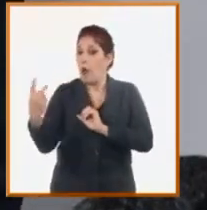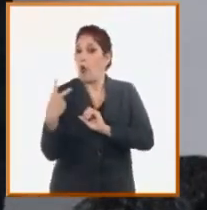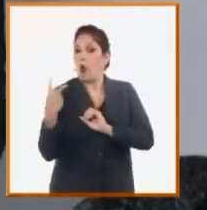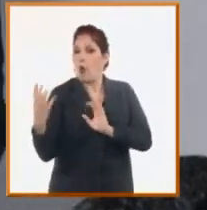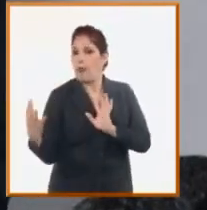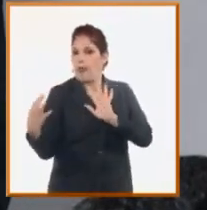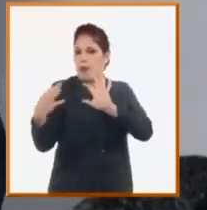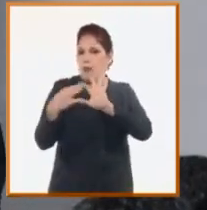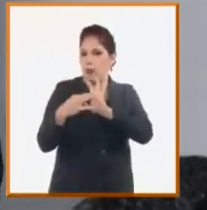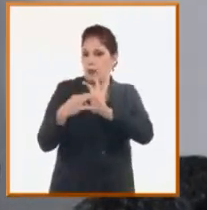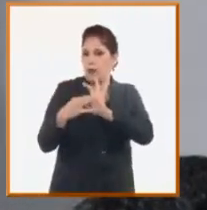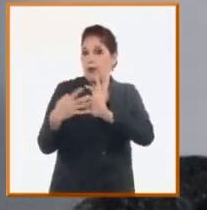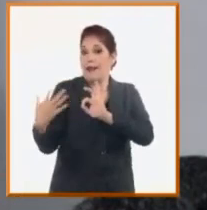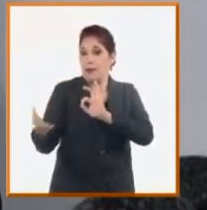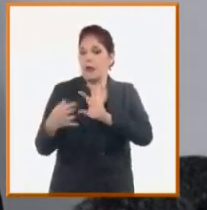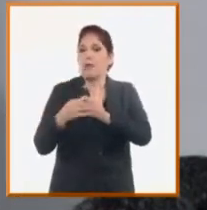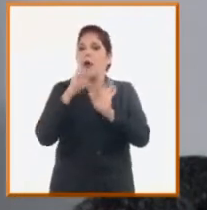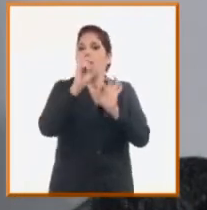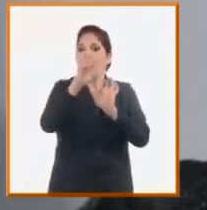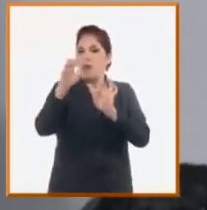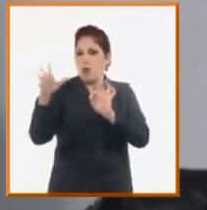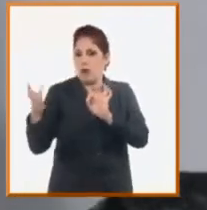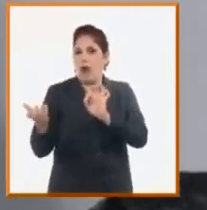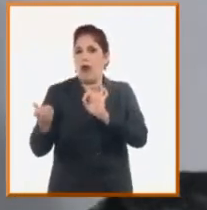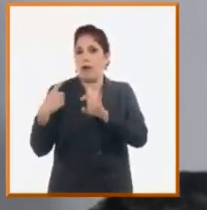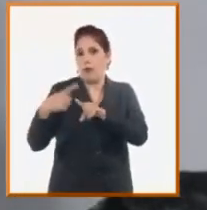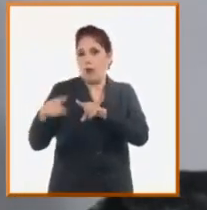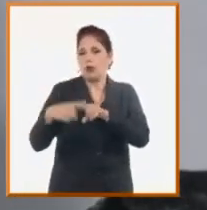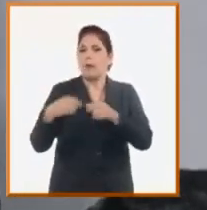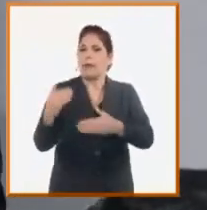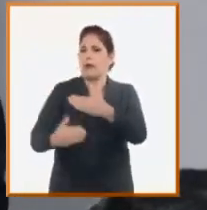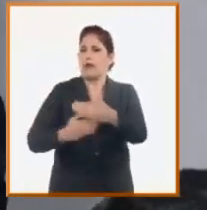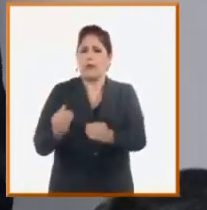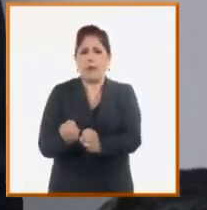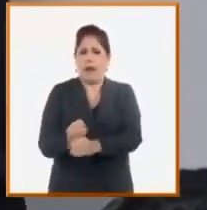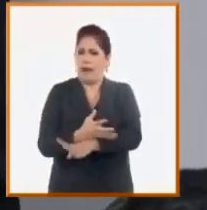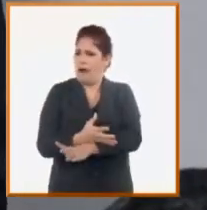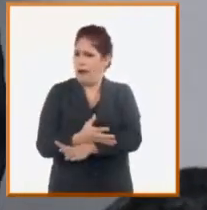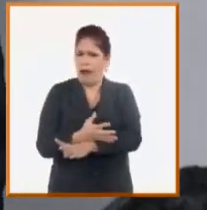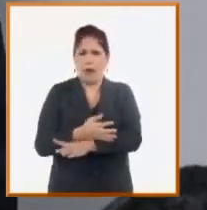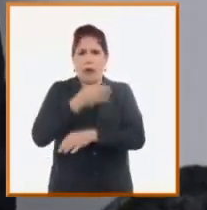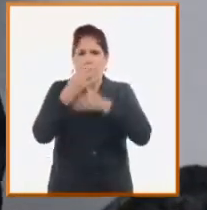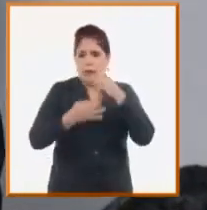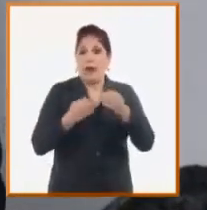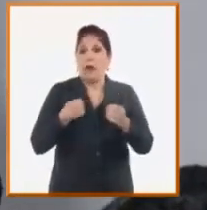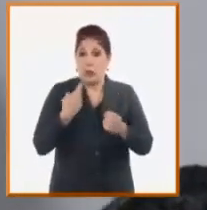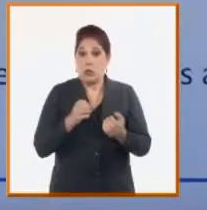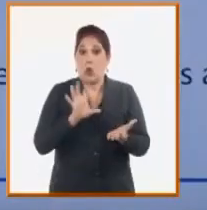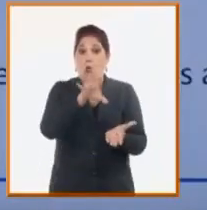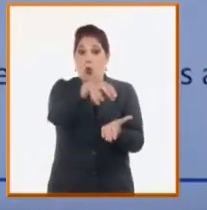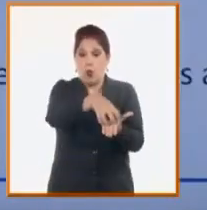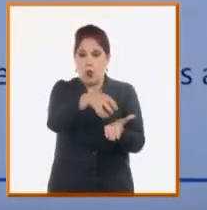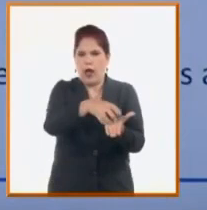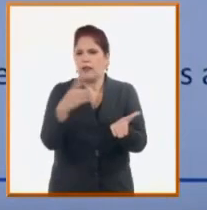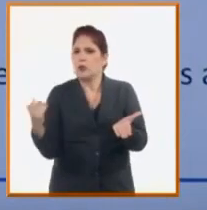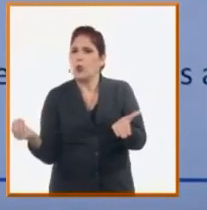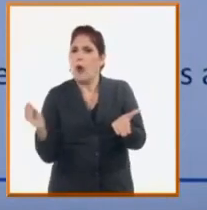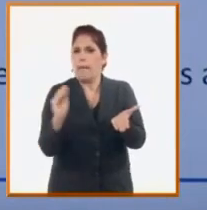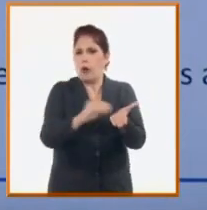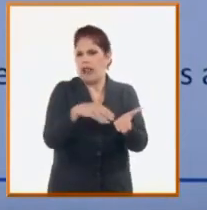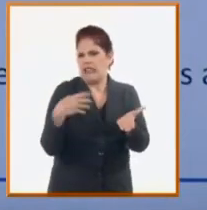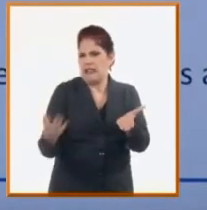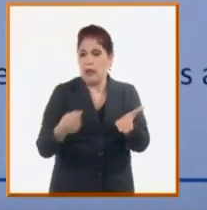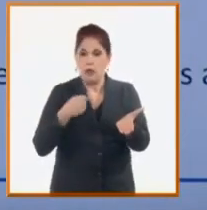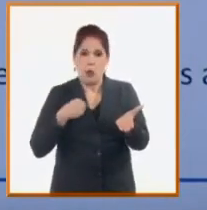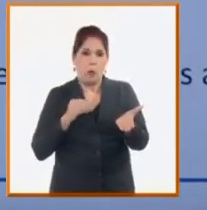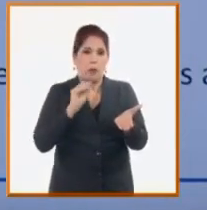de divulgar esa posibilidad que tiene el Estado para que los procesos sean más transparentes, para que además podamos optar entre distintas opciones,